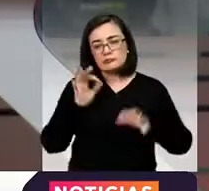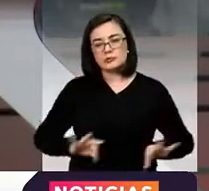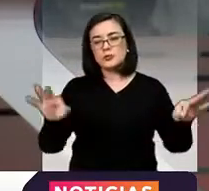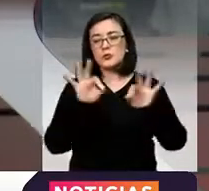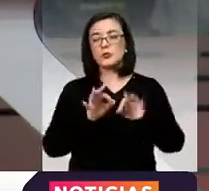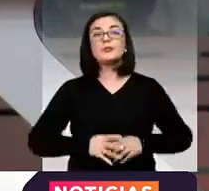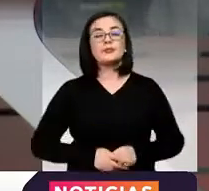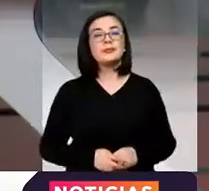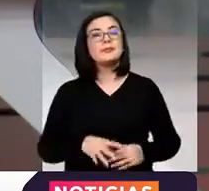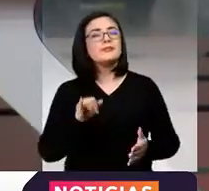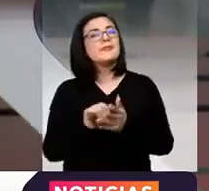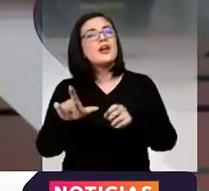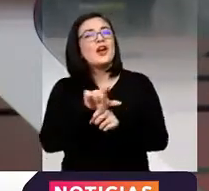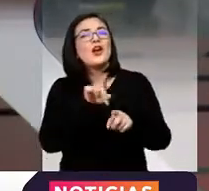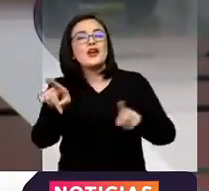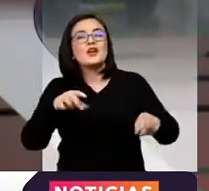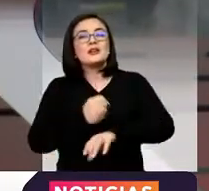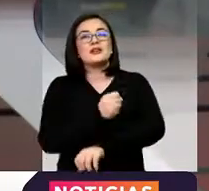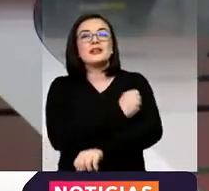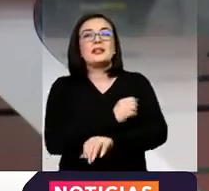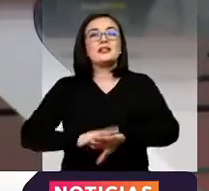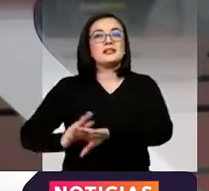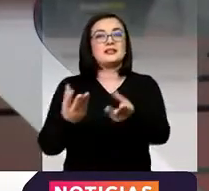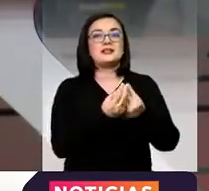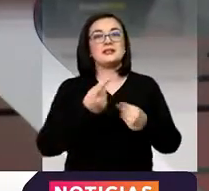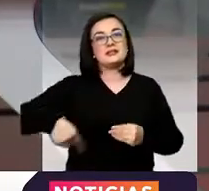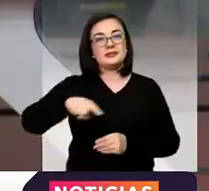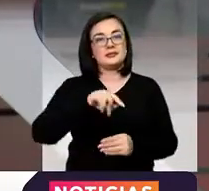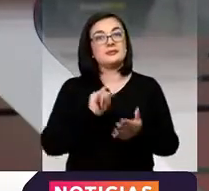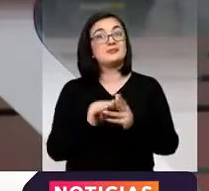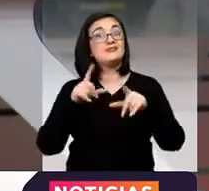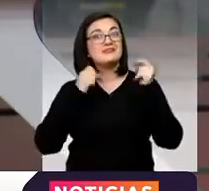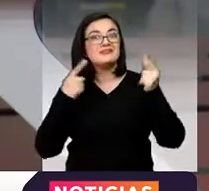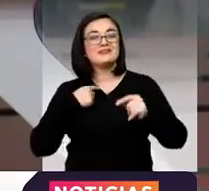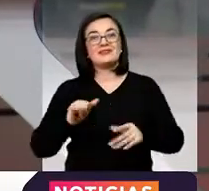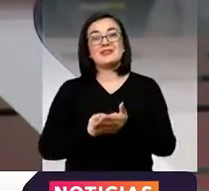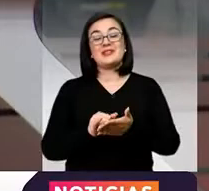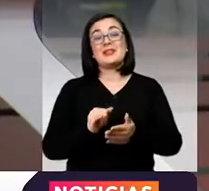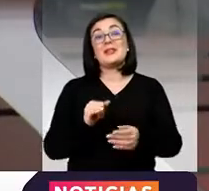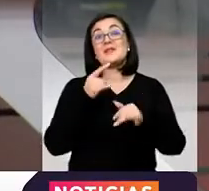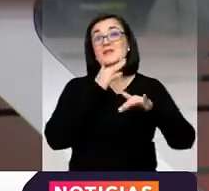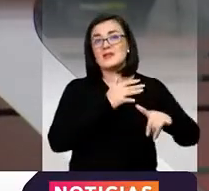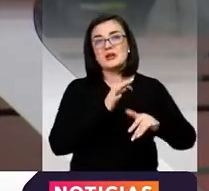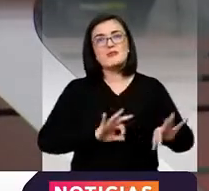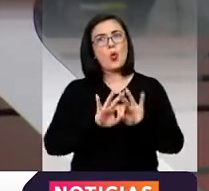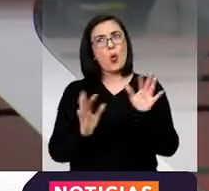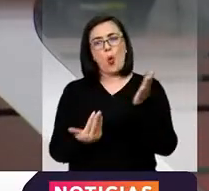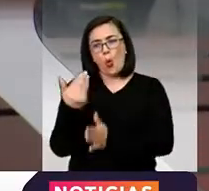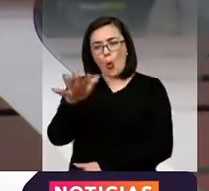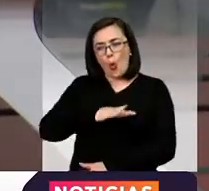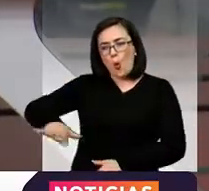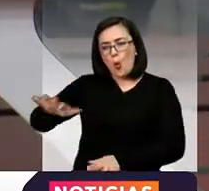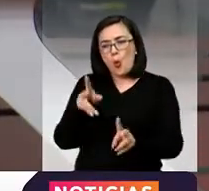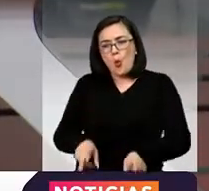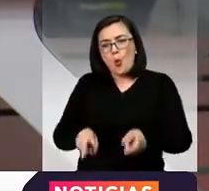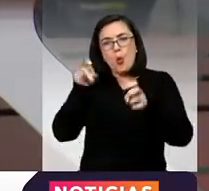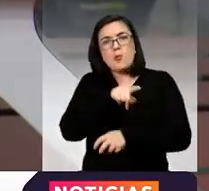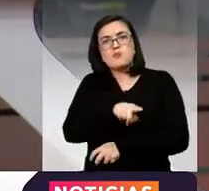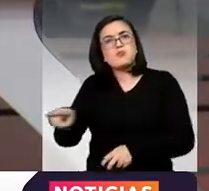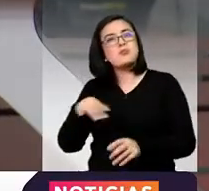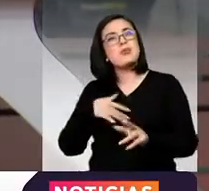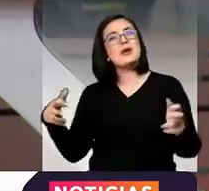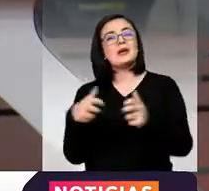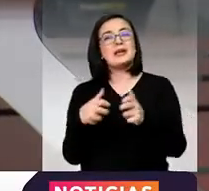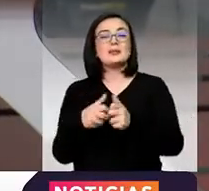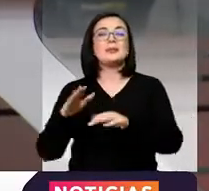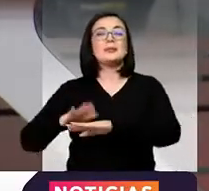las localidades de suba engativá y barrios unidos se verán beneficiadas con la modernización de la subestación de energía morató en